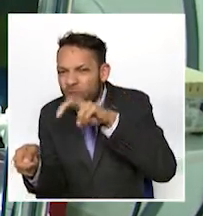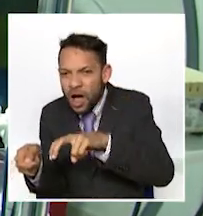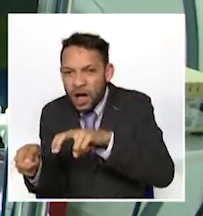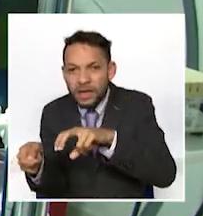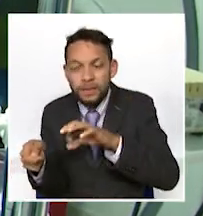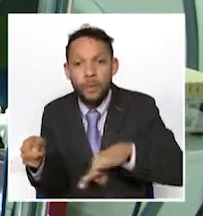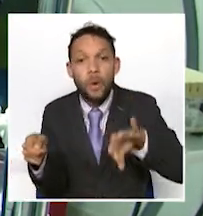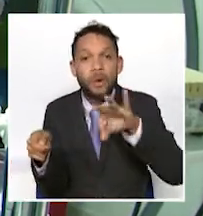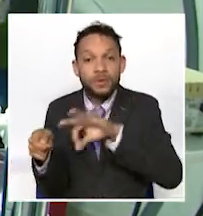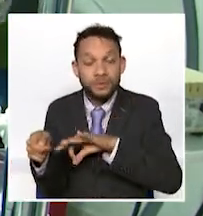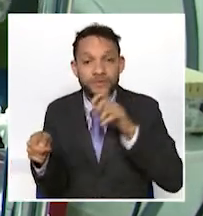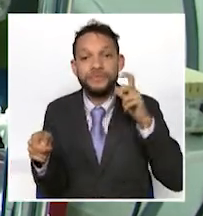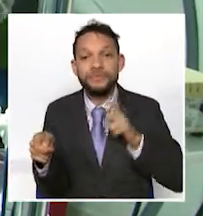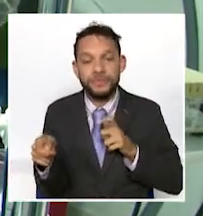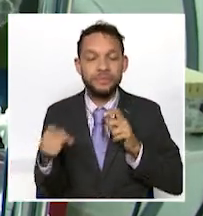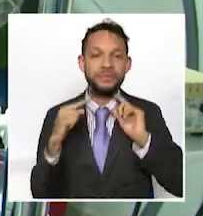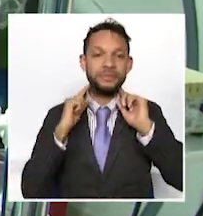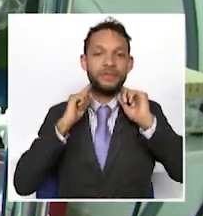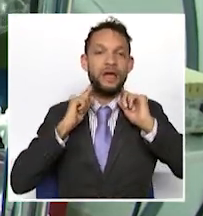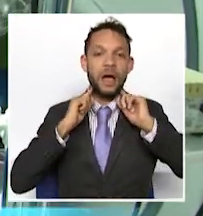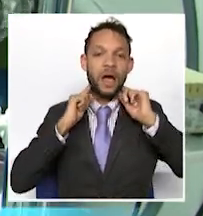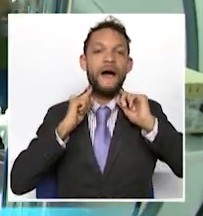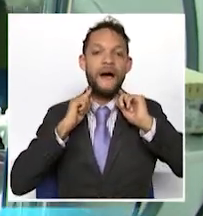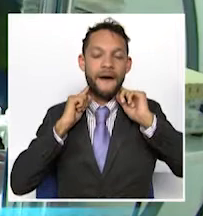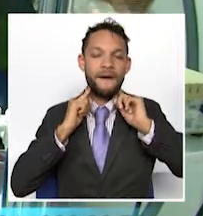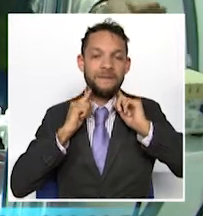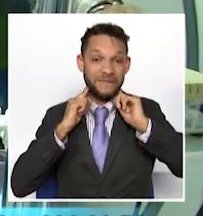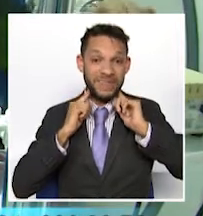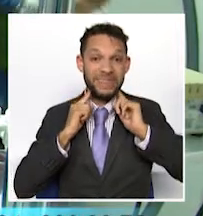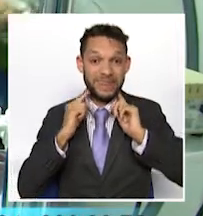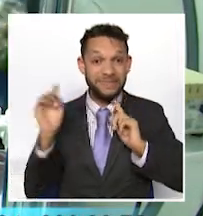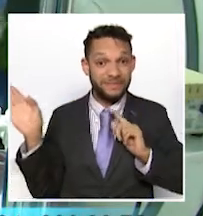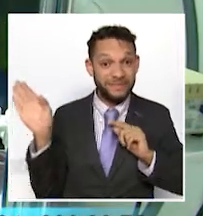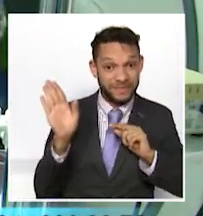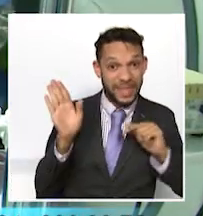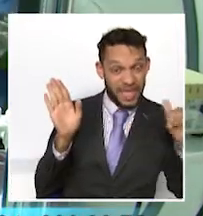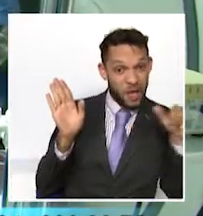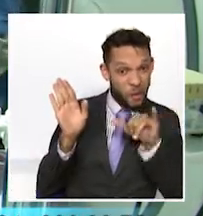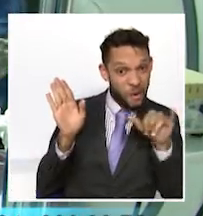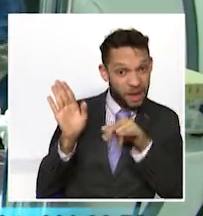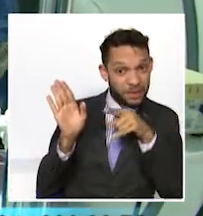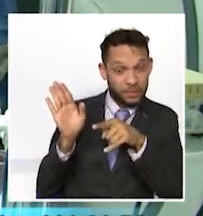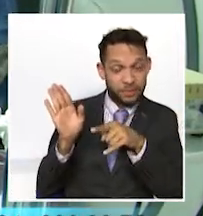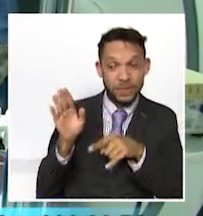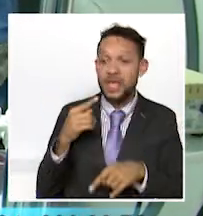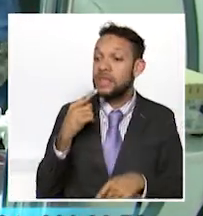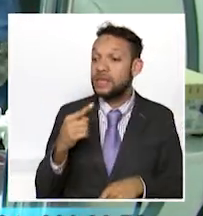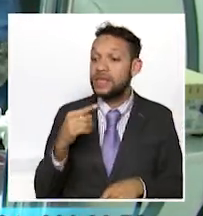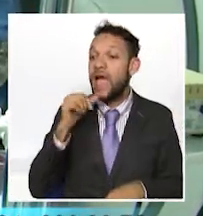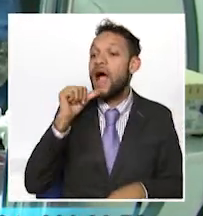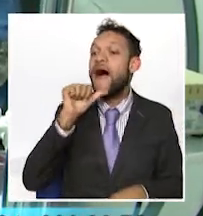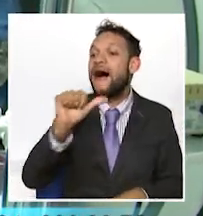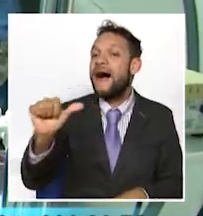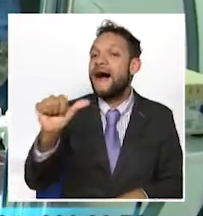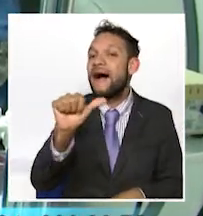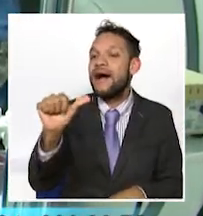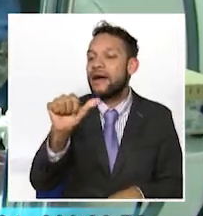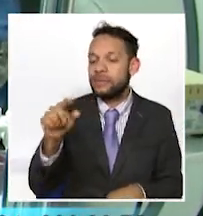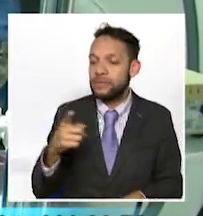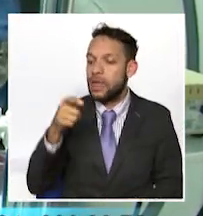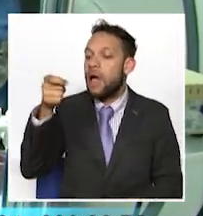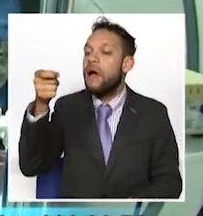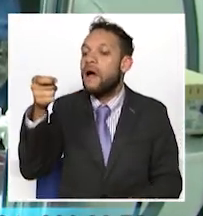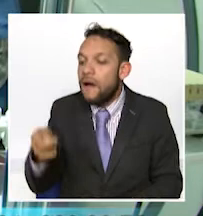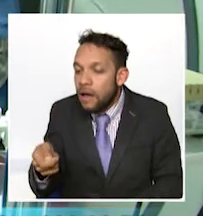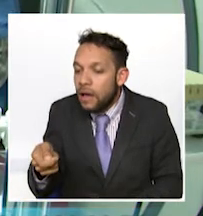revisa amígdalas, ábreme por favor, y nos pide que digamos ay, mira al fondo de la boca,